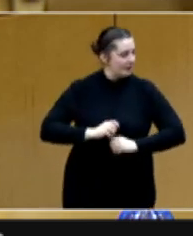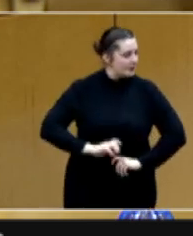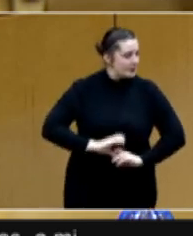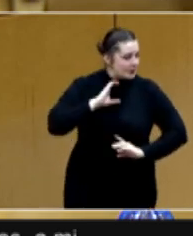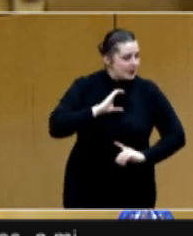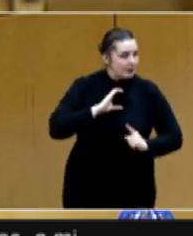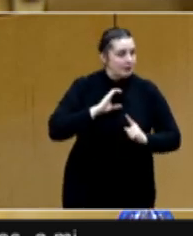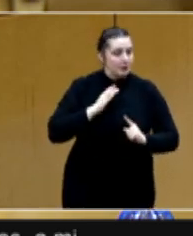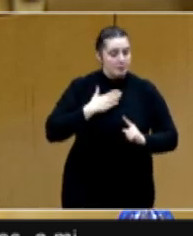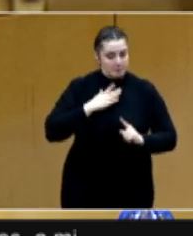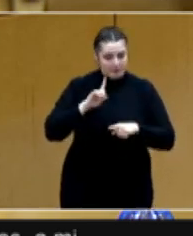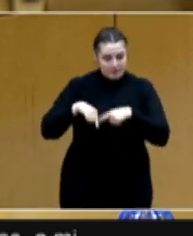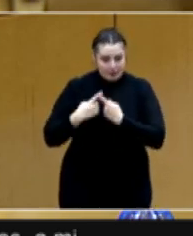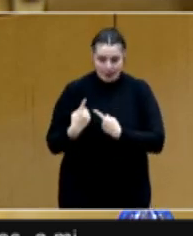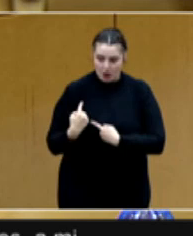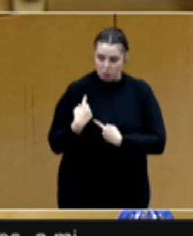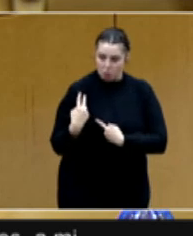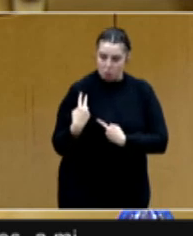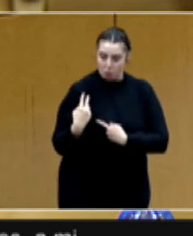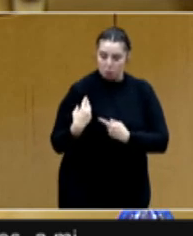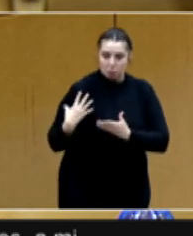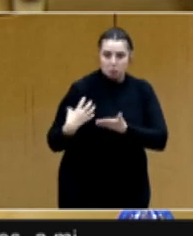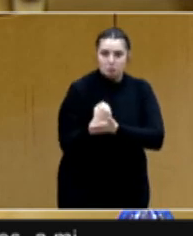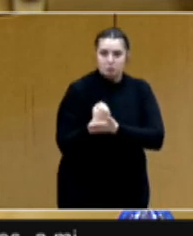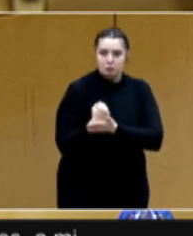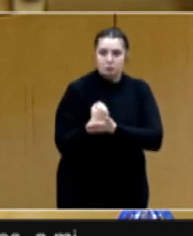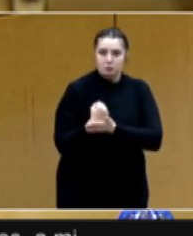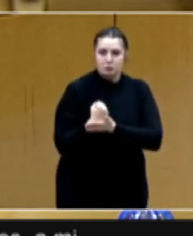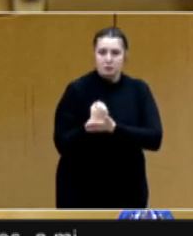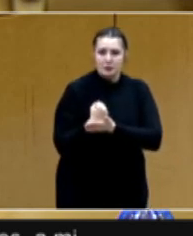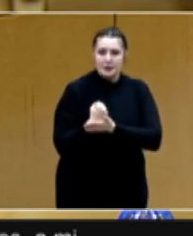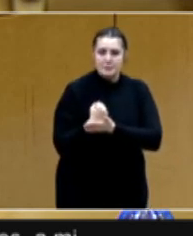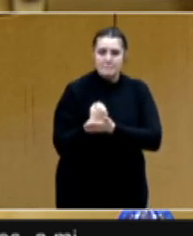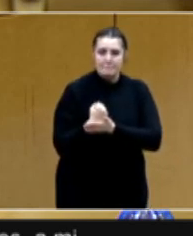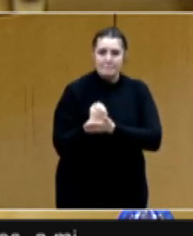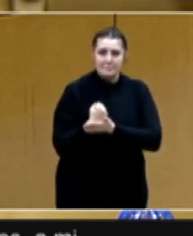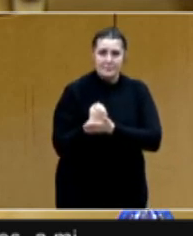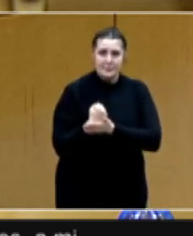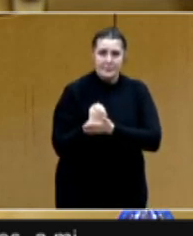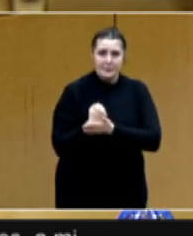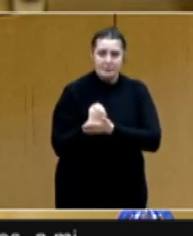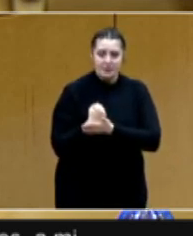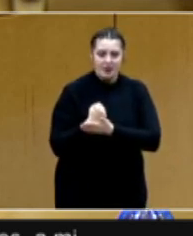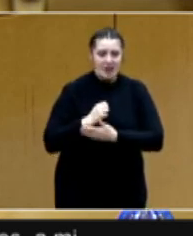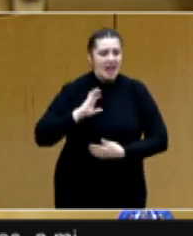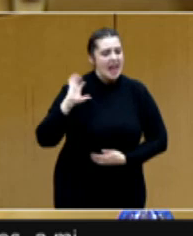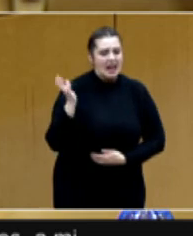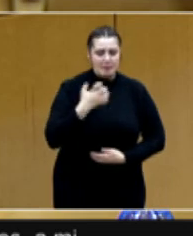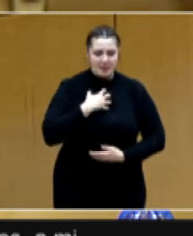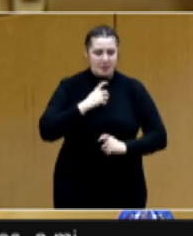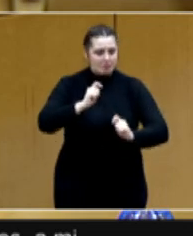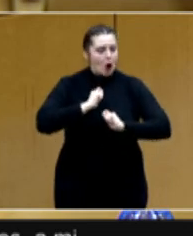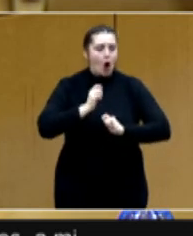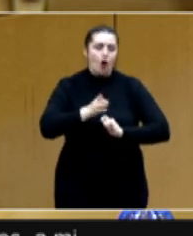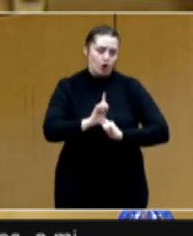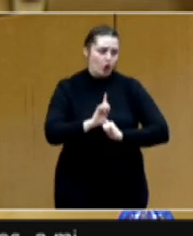mi familia y yo no habíamos querido que me Y capaciten cuando